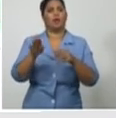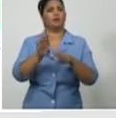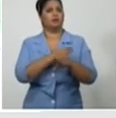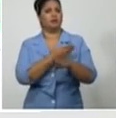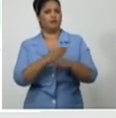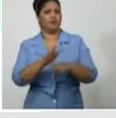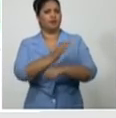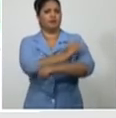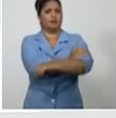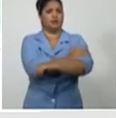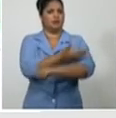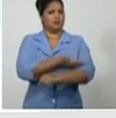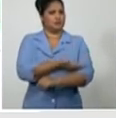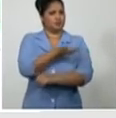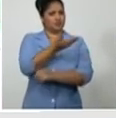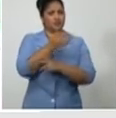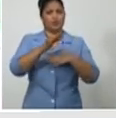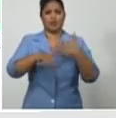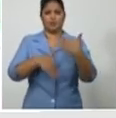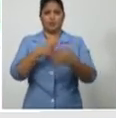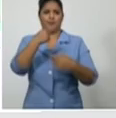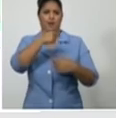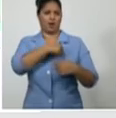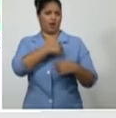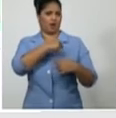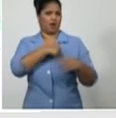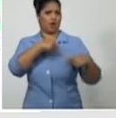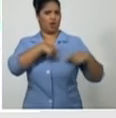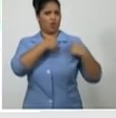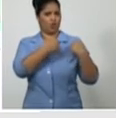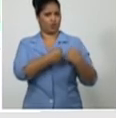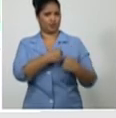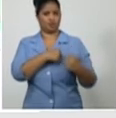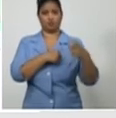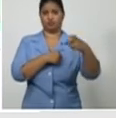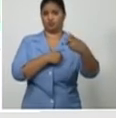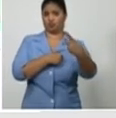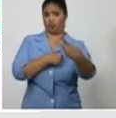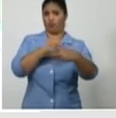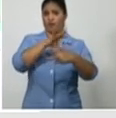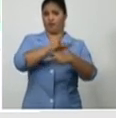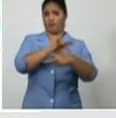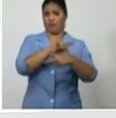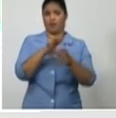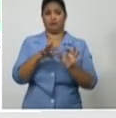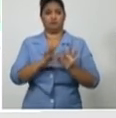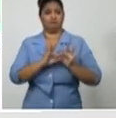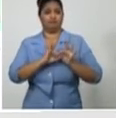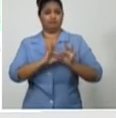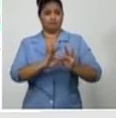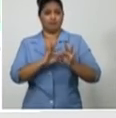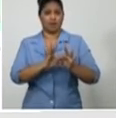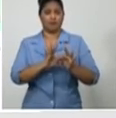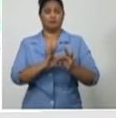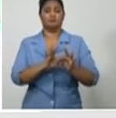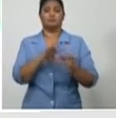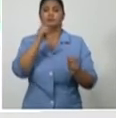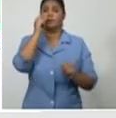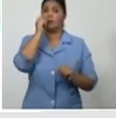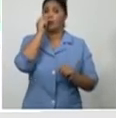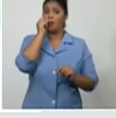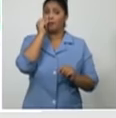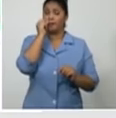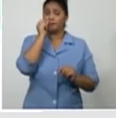arterial y cardiopatía isquémica. Este paciente se identificó en su médico de familia